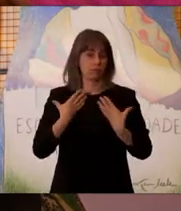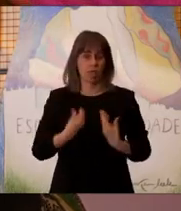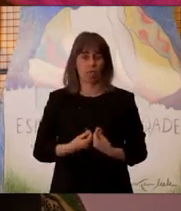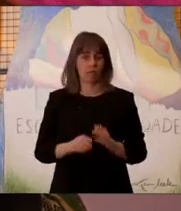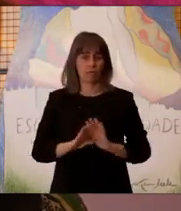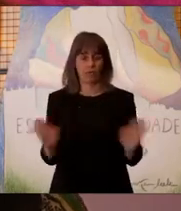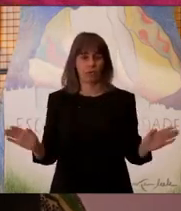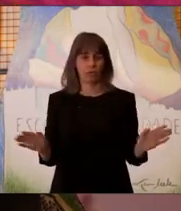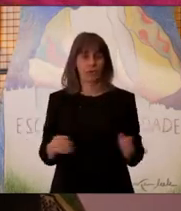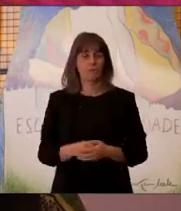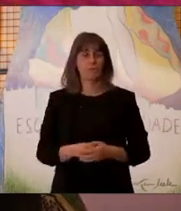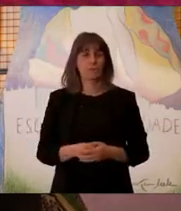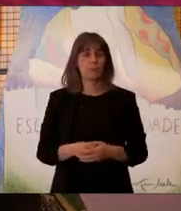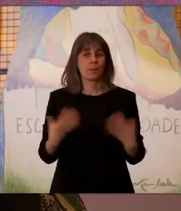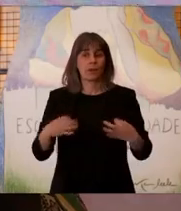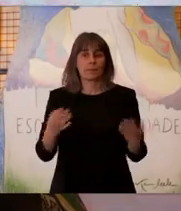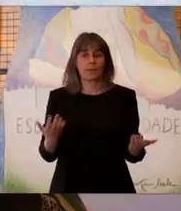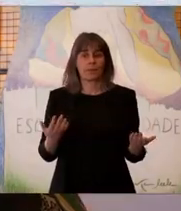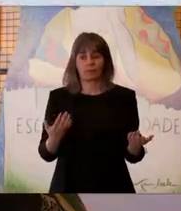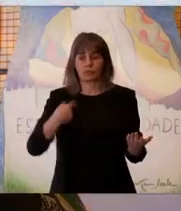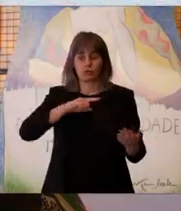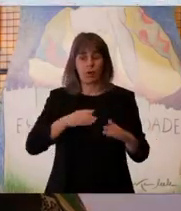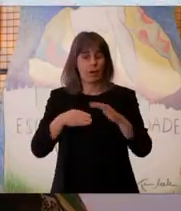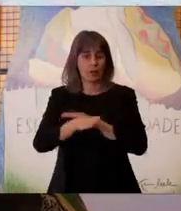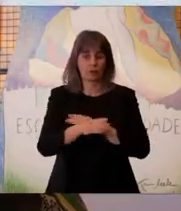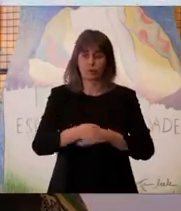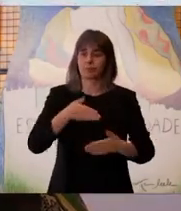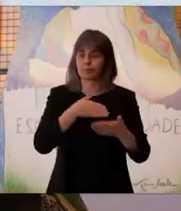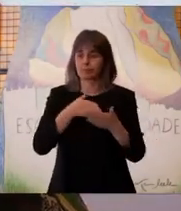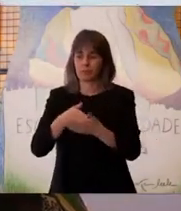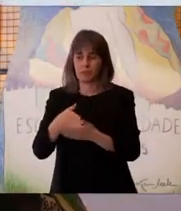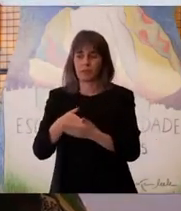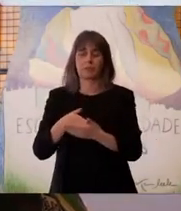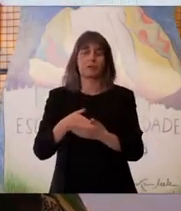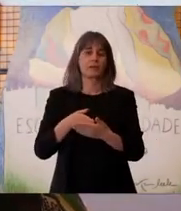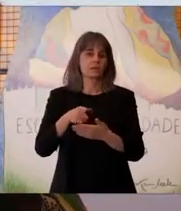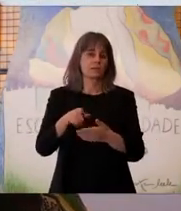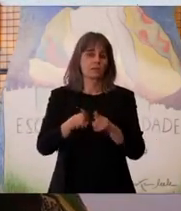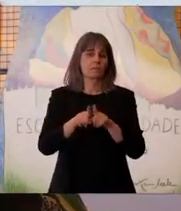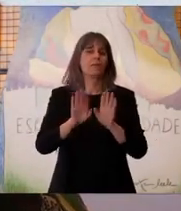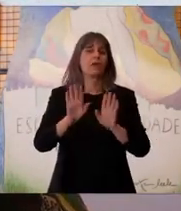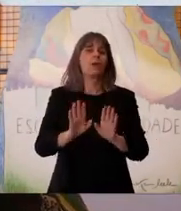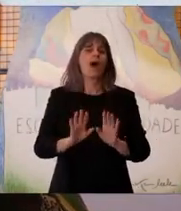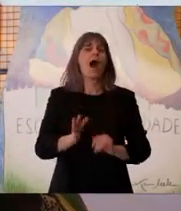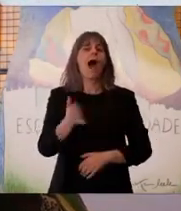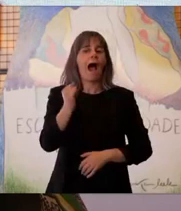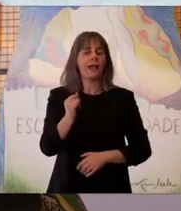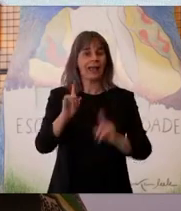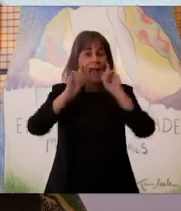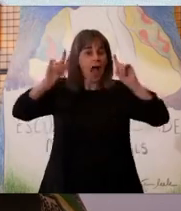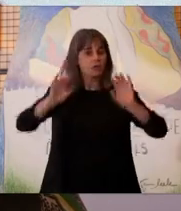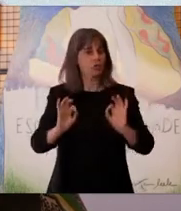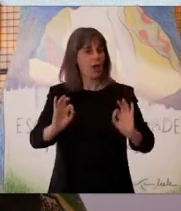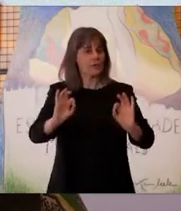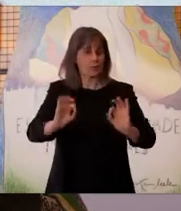de manera genérica no hemos accedido al poder pero sí hay acepciones y hay excepciones que yo creo que hay que poner